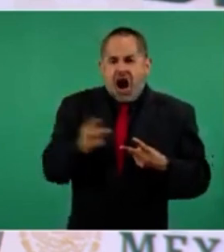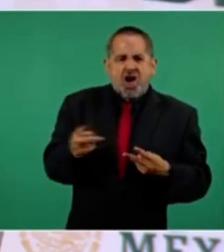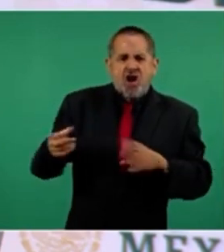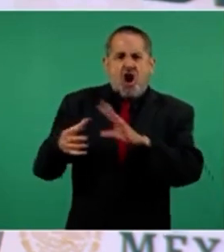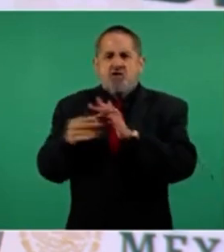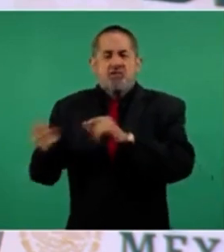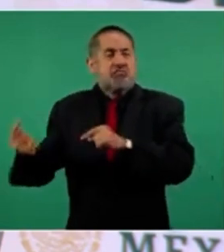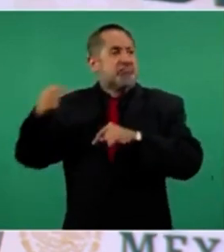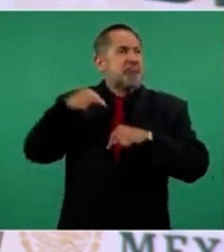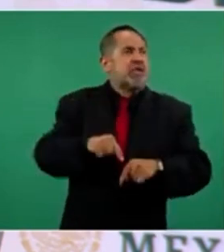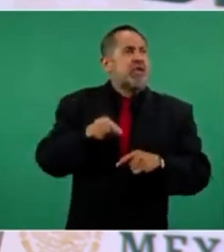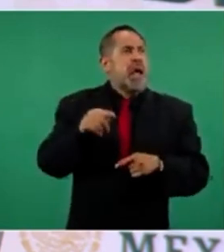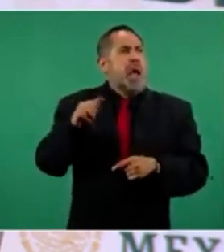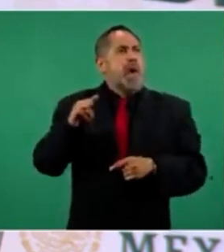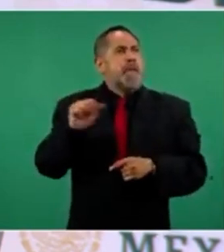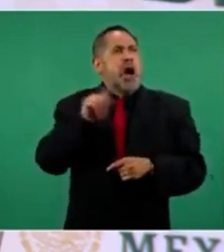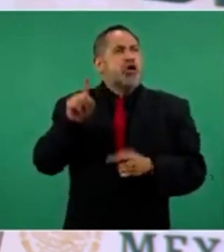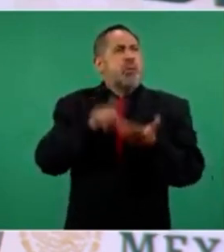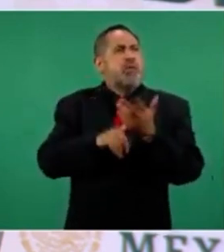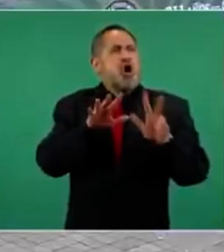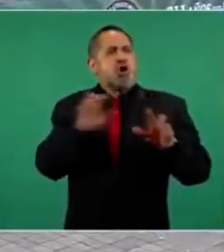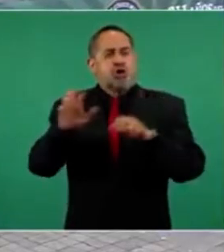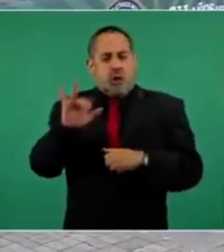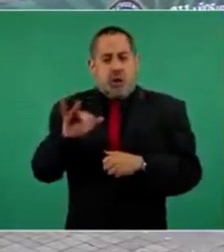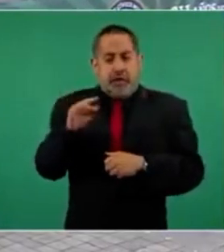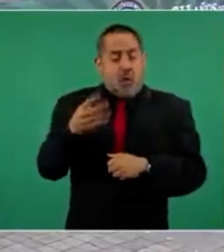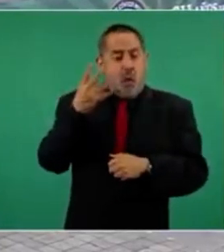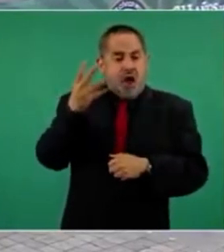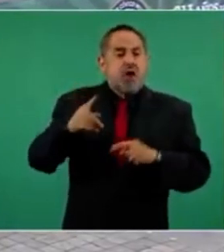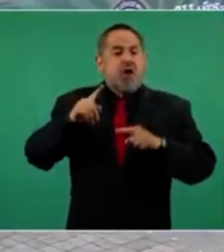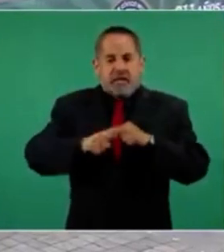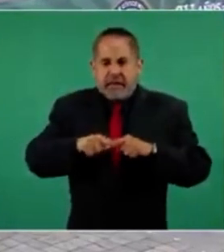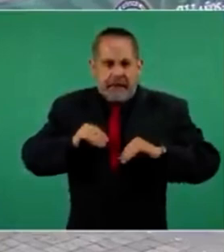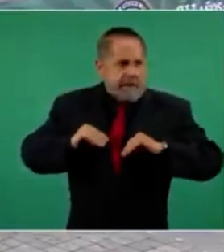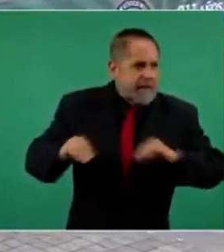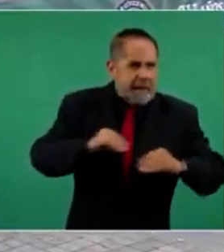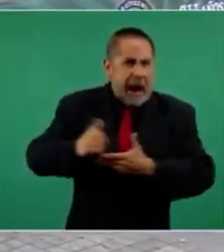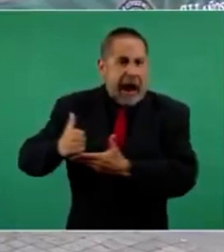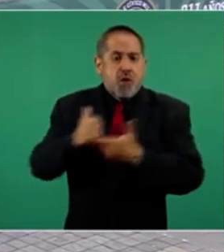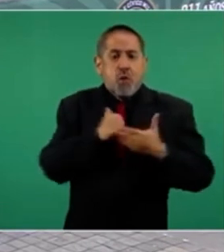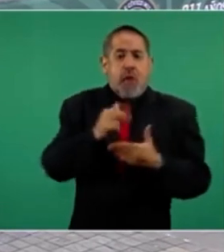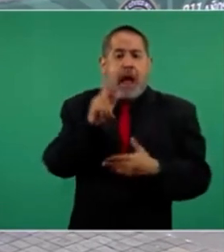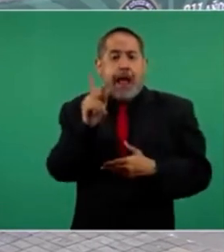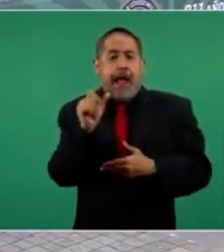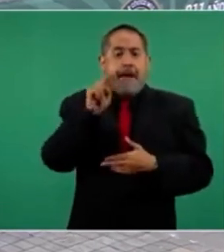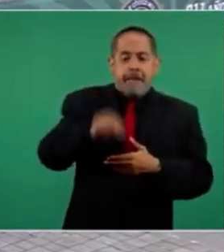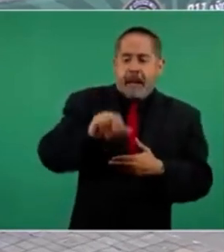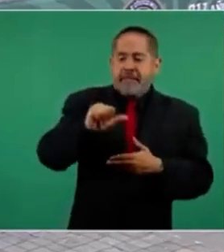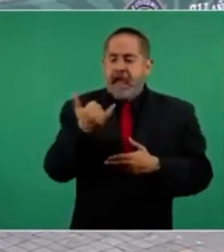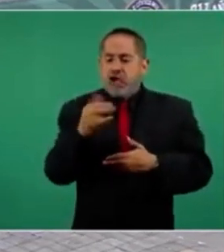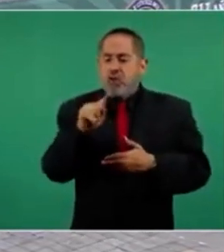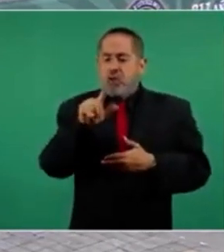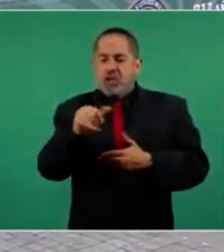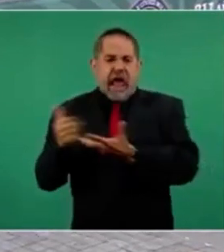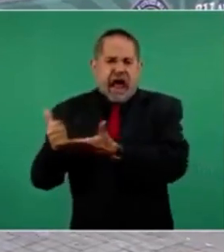en marzo de 1854 el histórico Plan de Ayutla, determinante en el rompimiento del